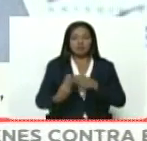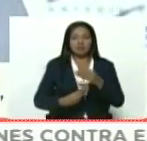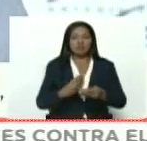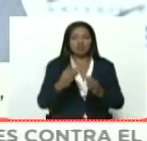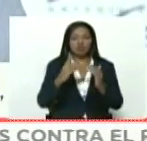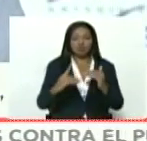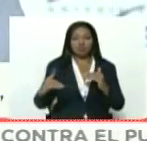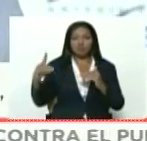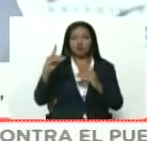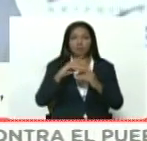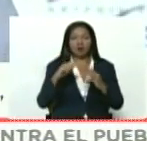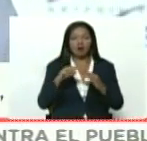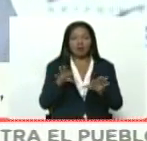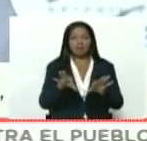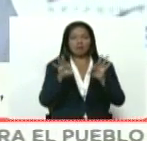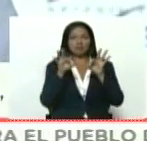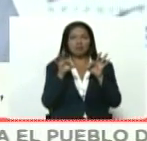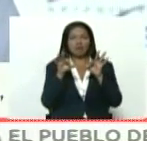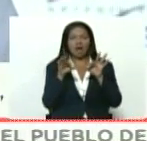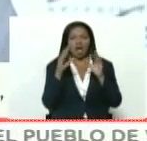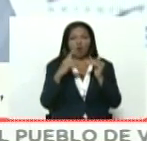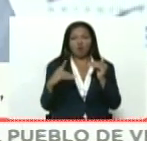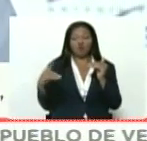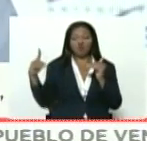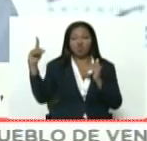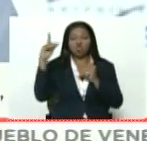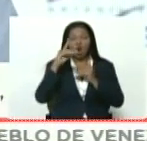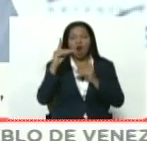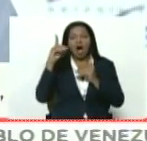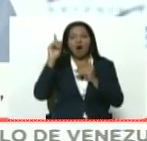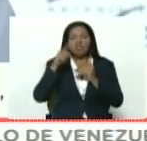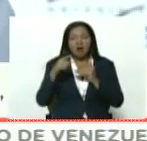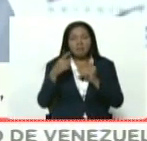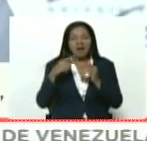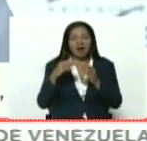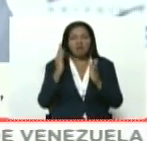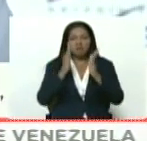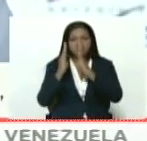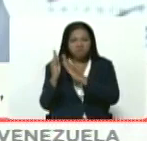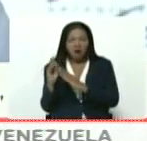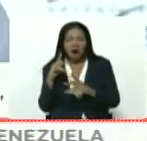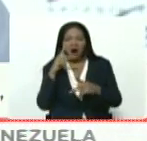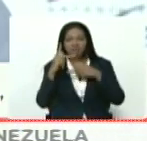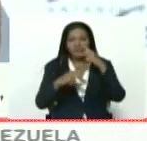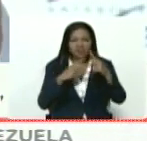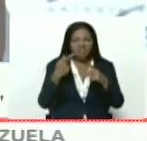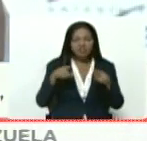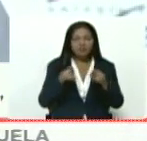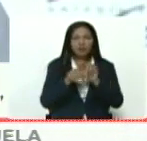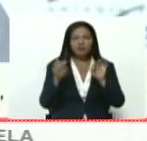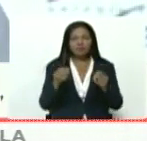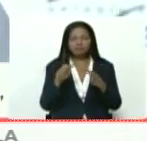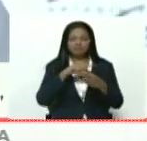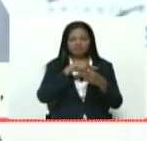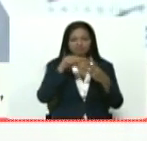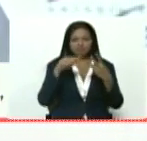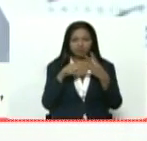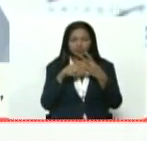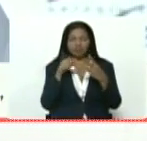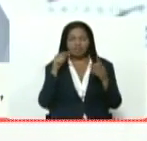diplomado, una especialización y un doctorado en dirección de organizaciones políticas, con tres líneas de